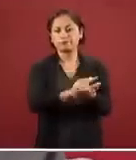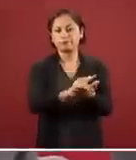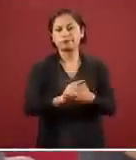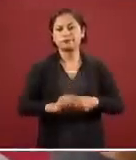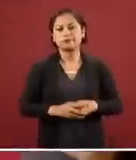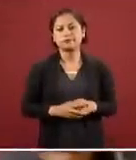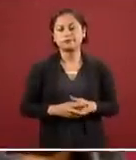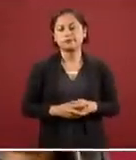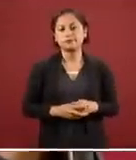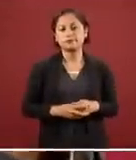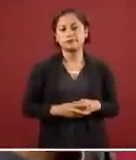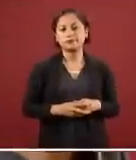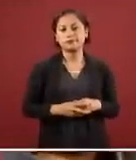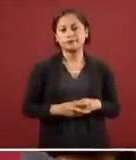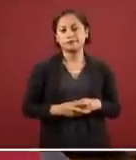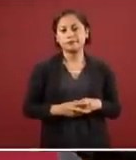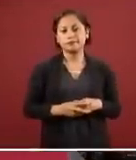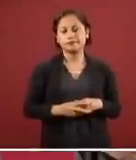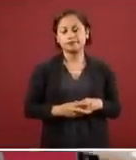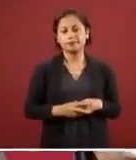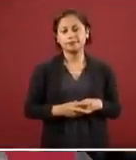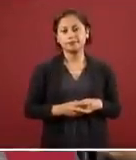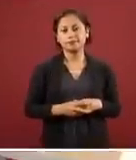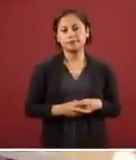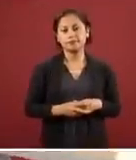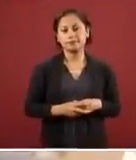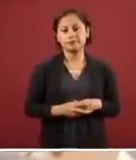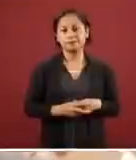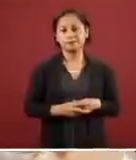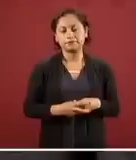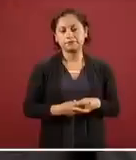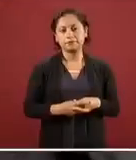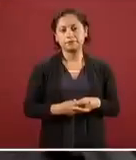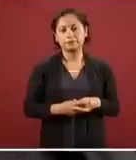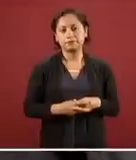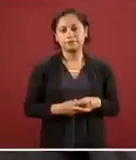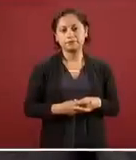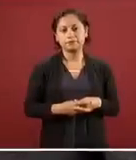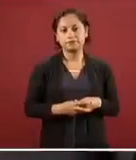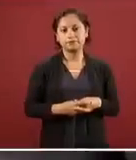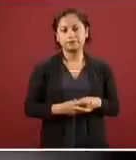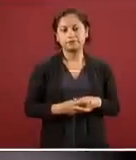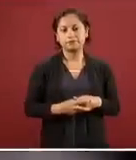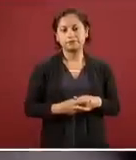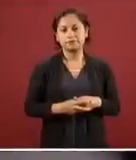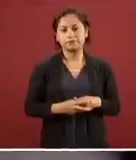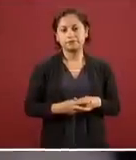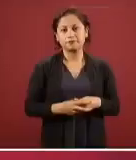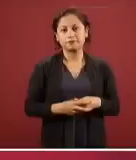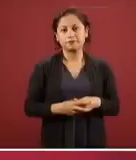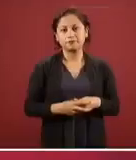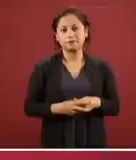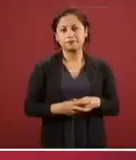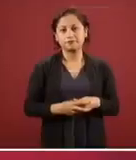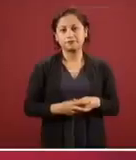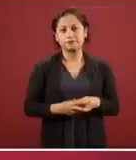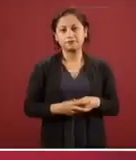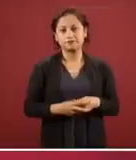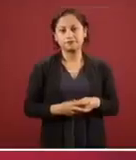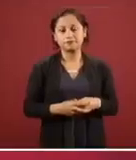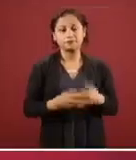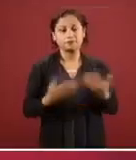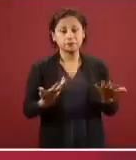eran violatorias de la soberanía, de